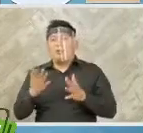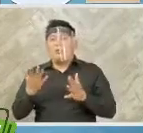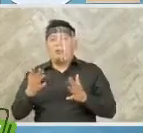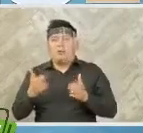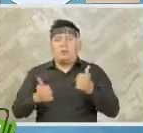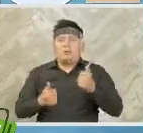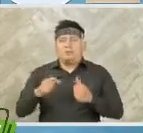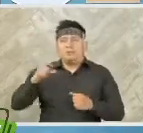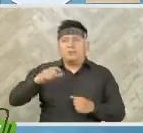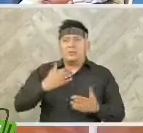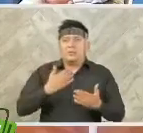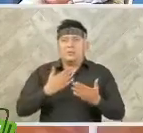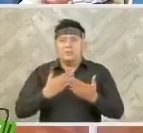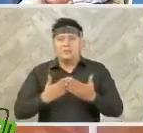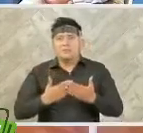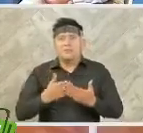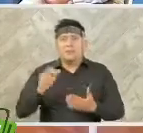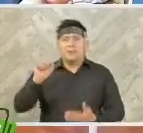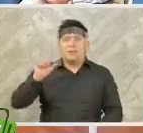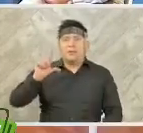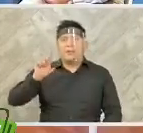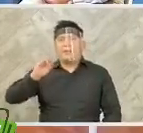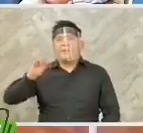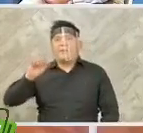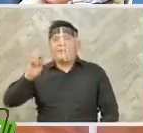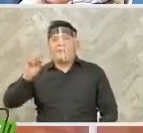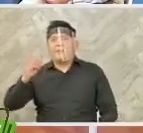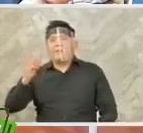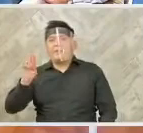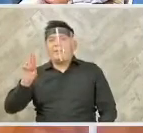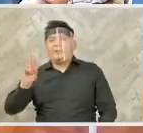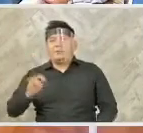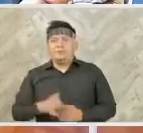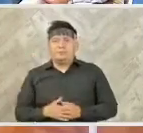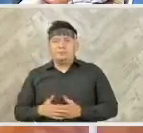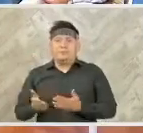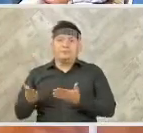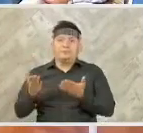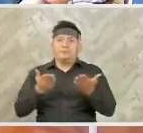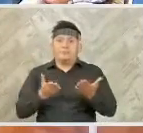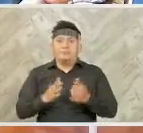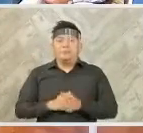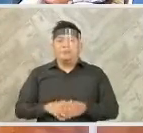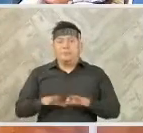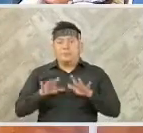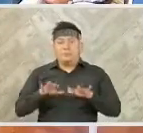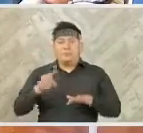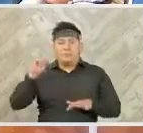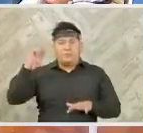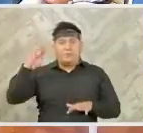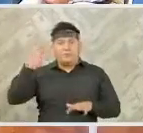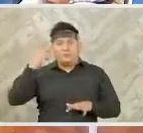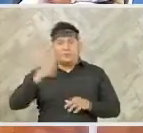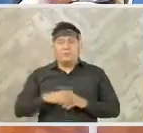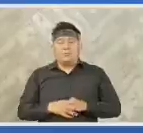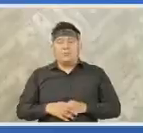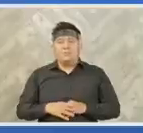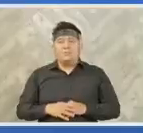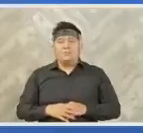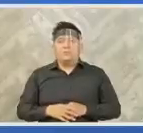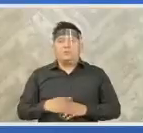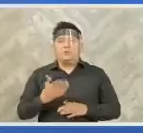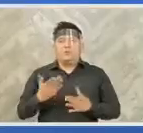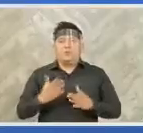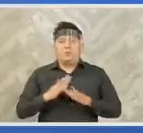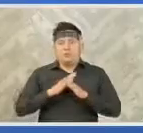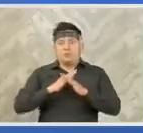necesidades. Muchísimas gracias, Alejandro. Y vuelvo nuevamente con el secretario de Gobierno en torno a la protección de